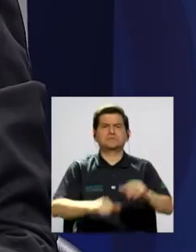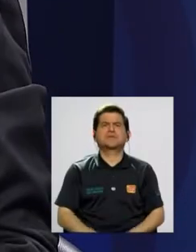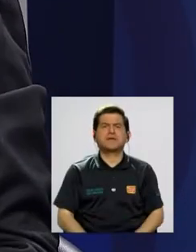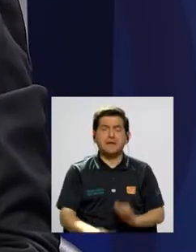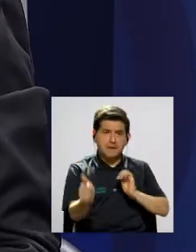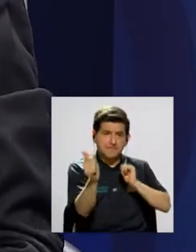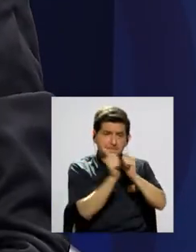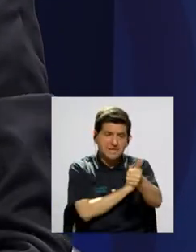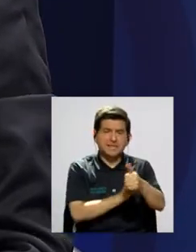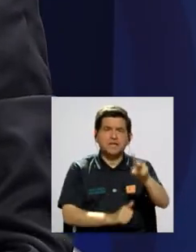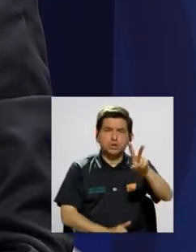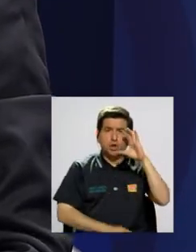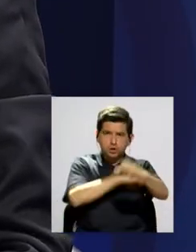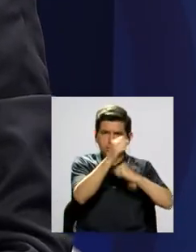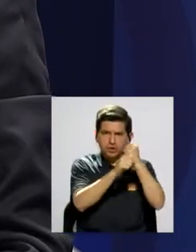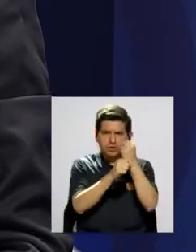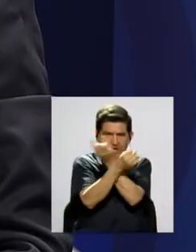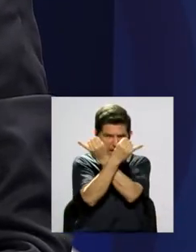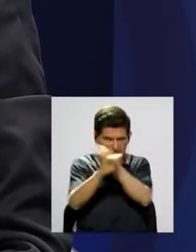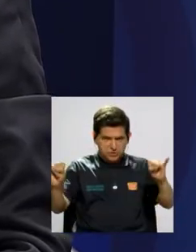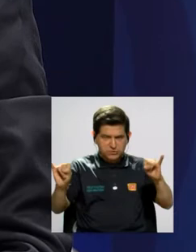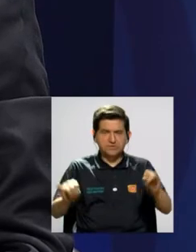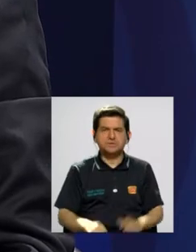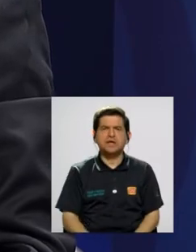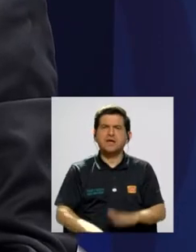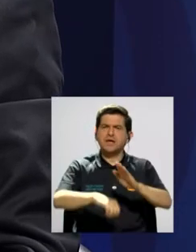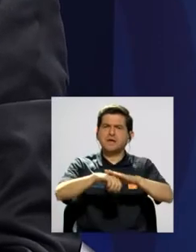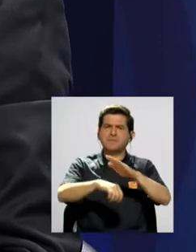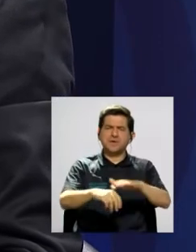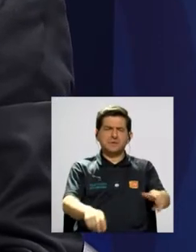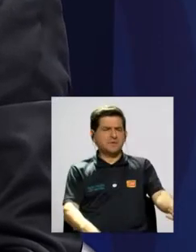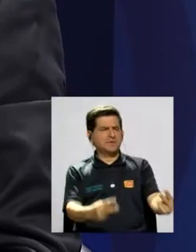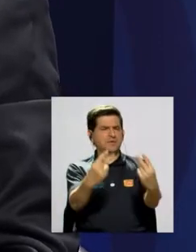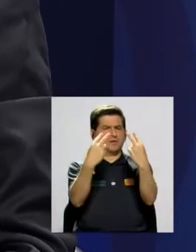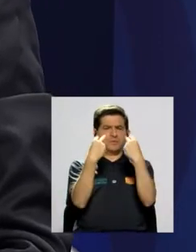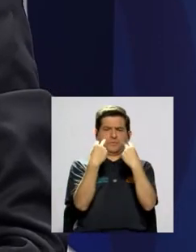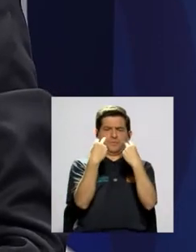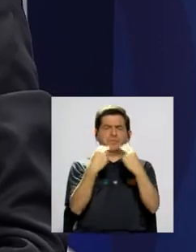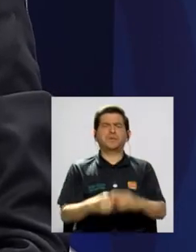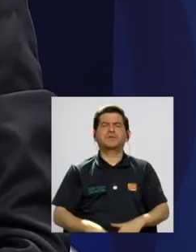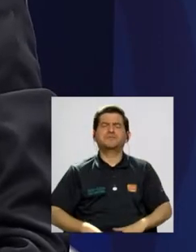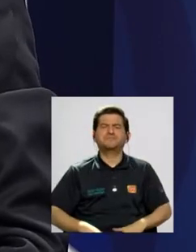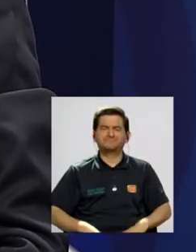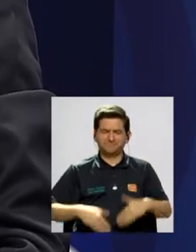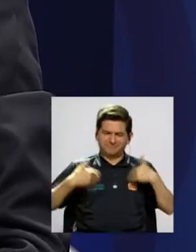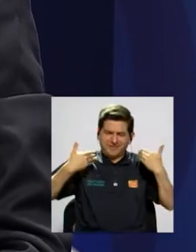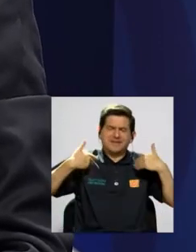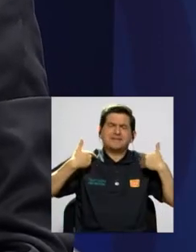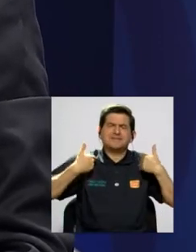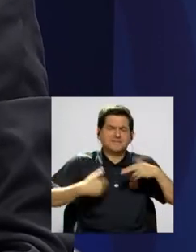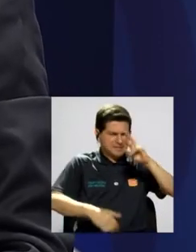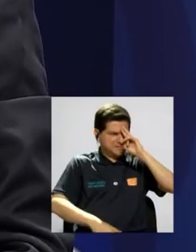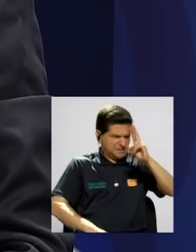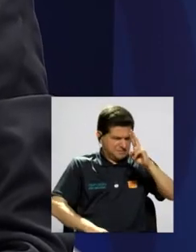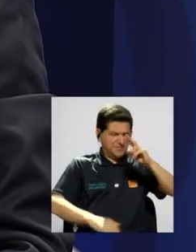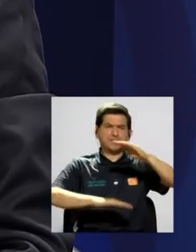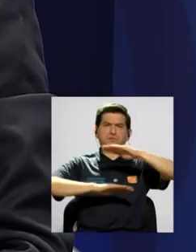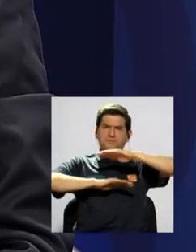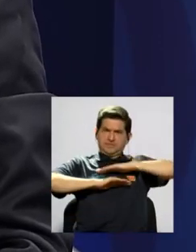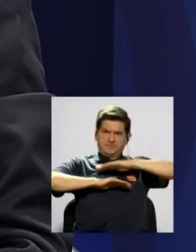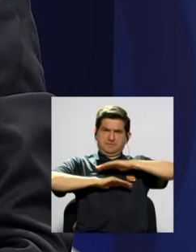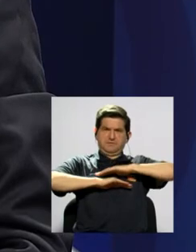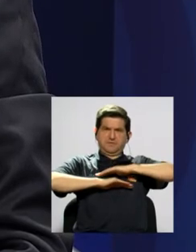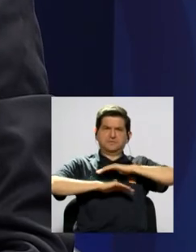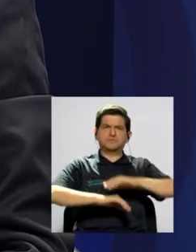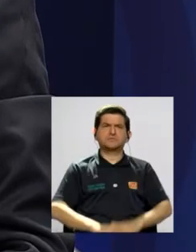del bicentenario y que nos permita vernos con ojos de alegría, de respeto, de satisfacción,